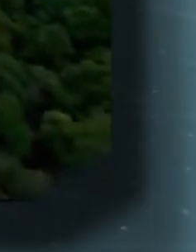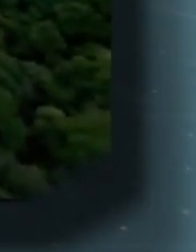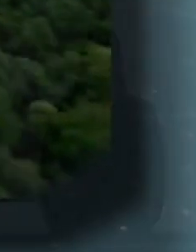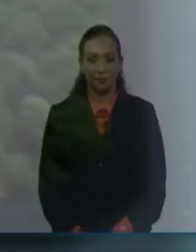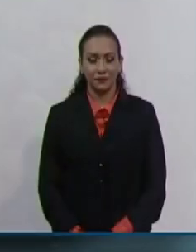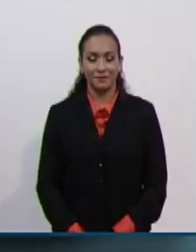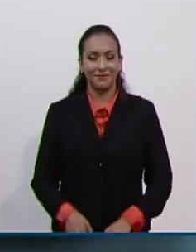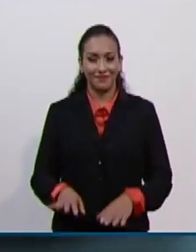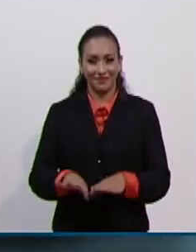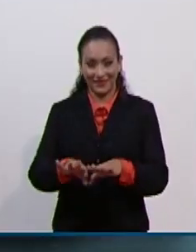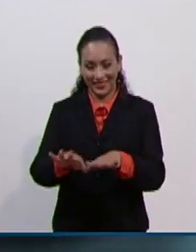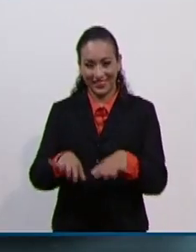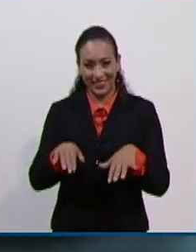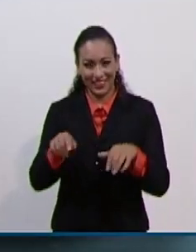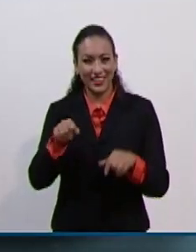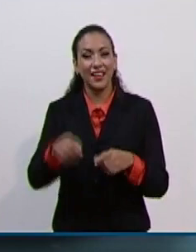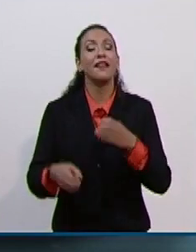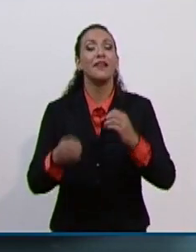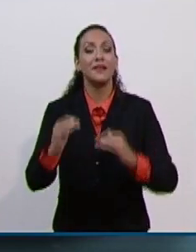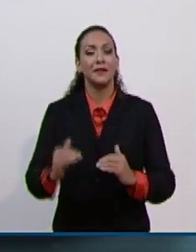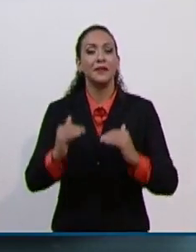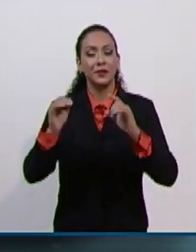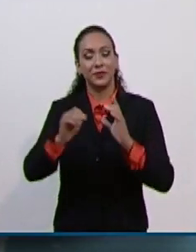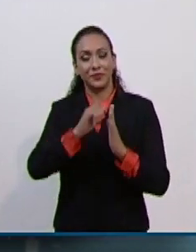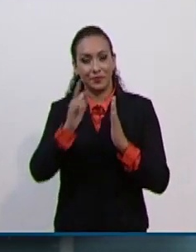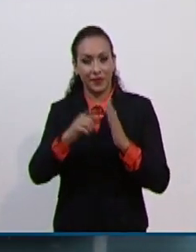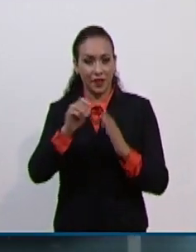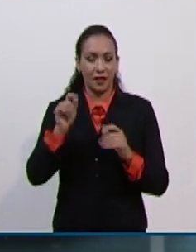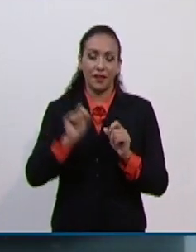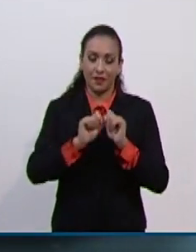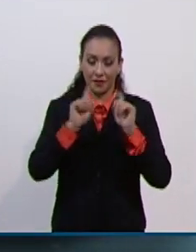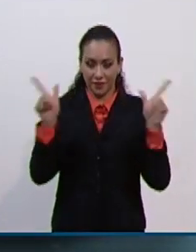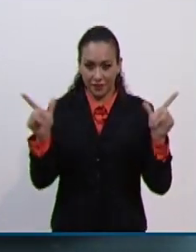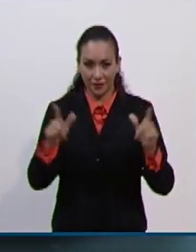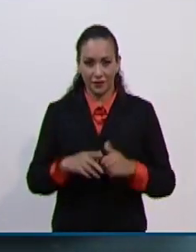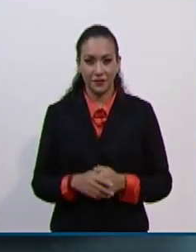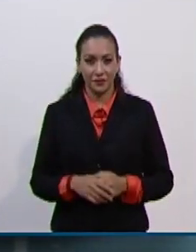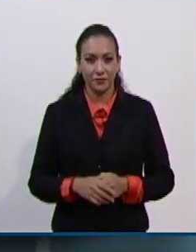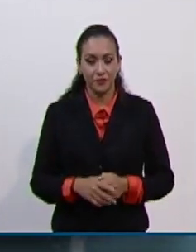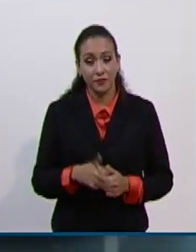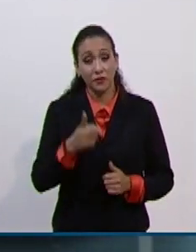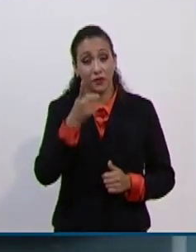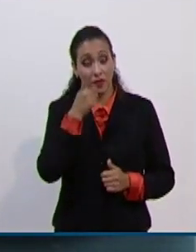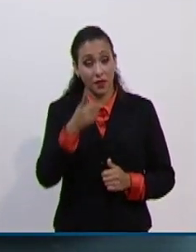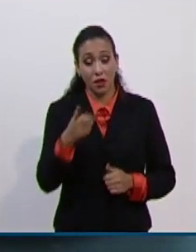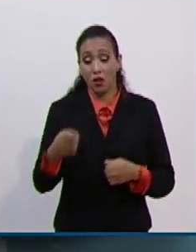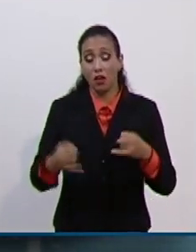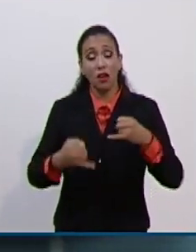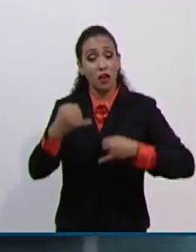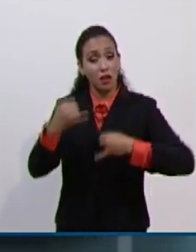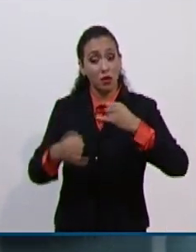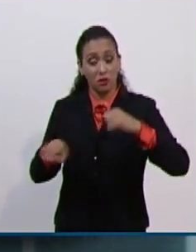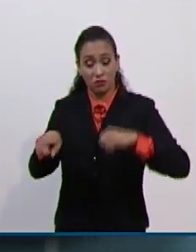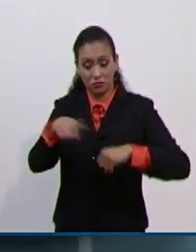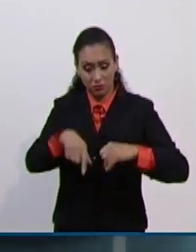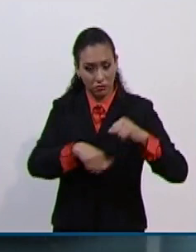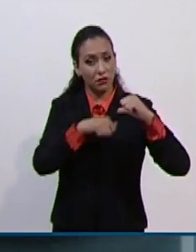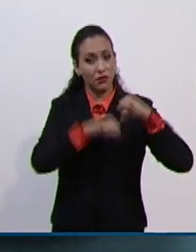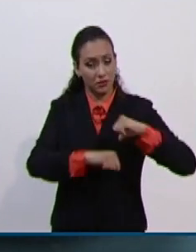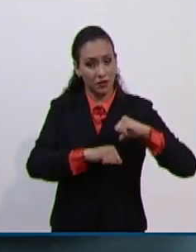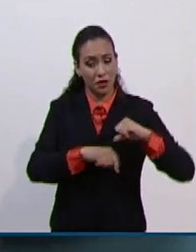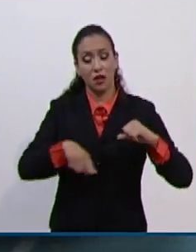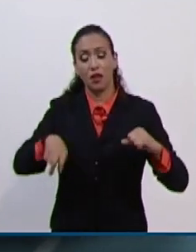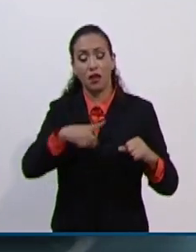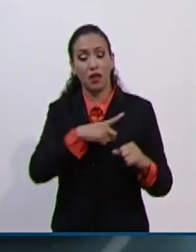La Sala Civil Familiar del Tribunal Superior de Justicia de Tlaxcala determinó que es competencia de los jueces de primera instancia conocer de